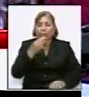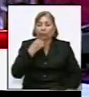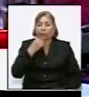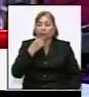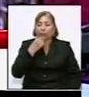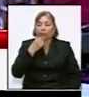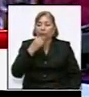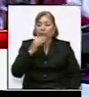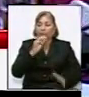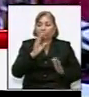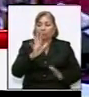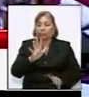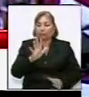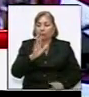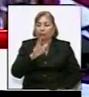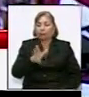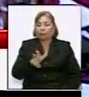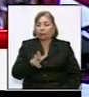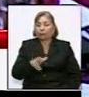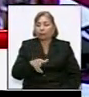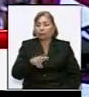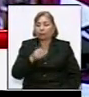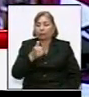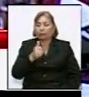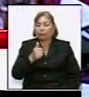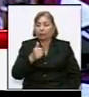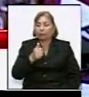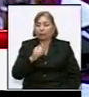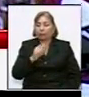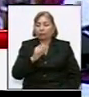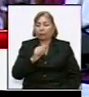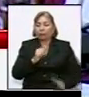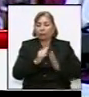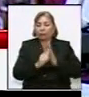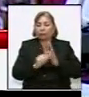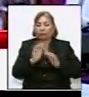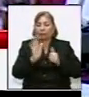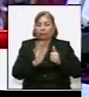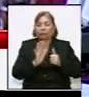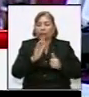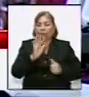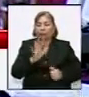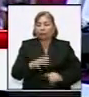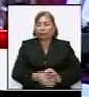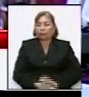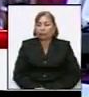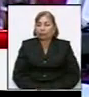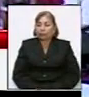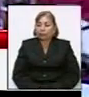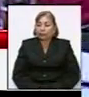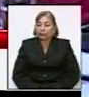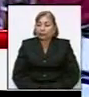en el artículo 5 inciso 3 del artículo 10 en el artículo 6 inciso 5